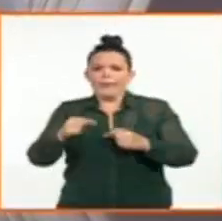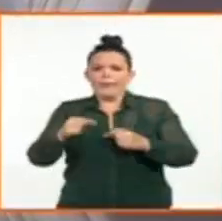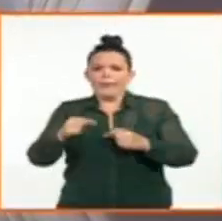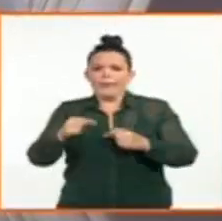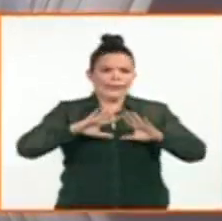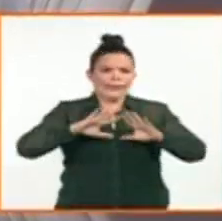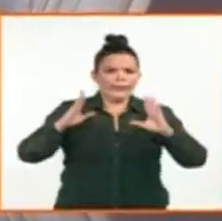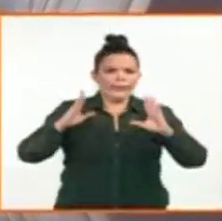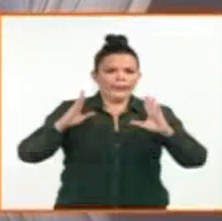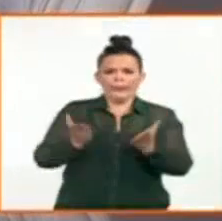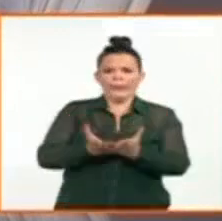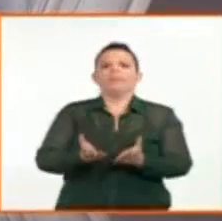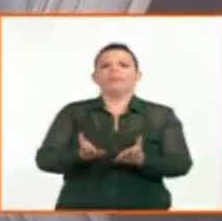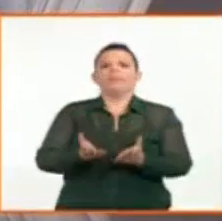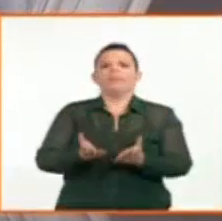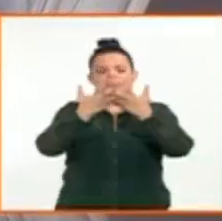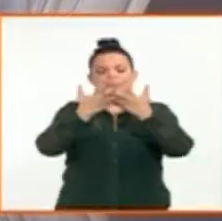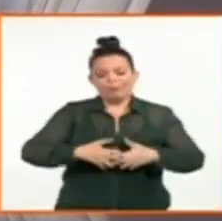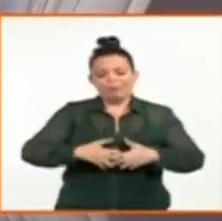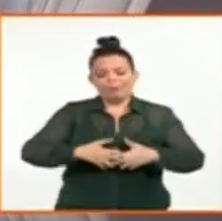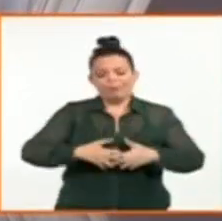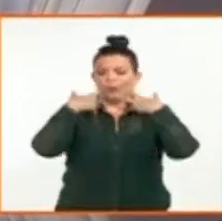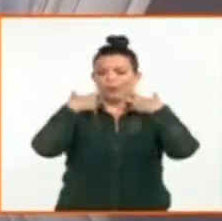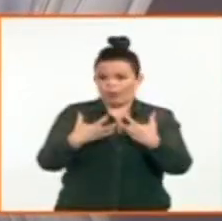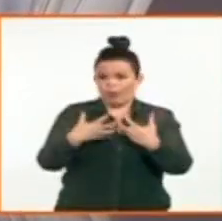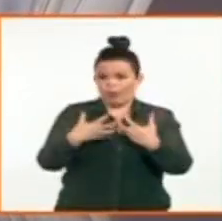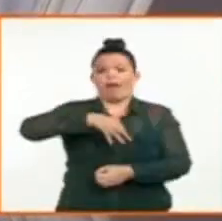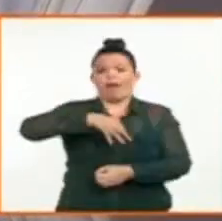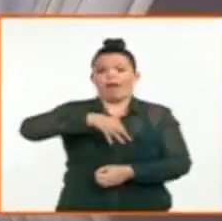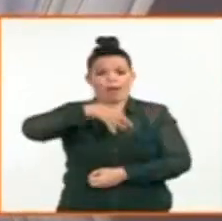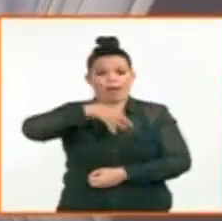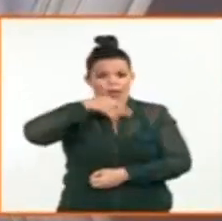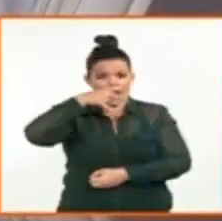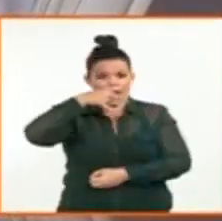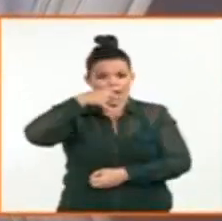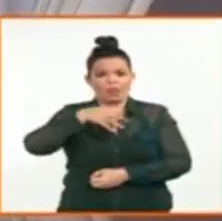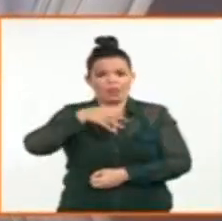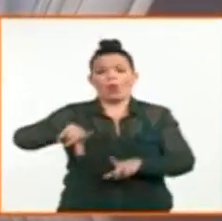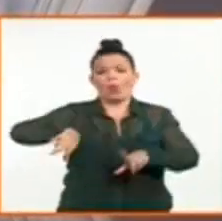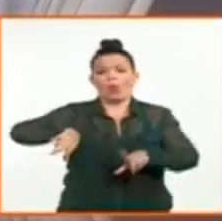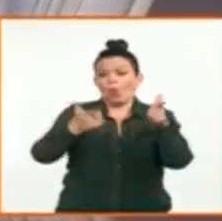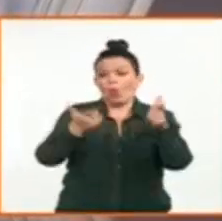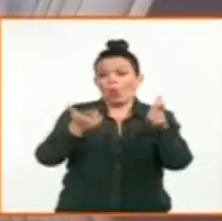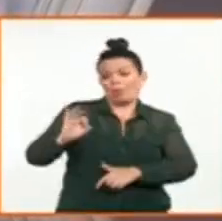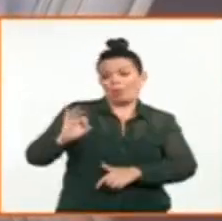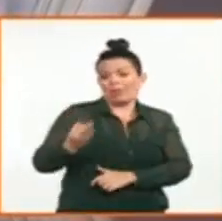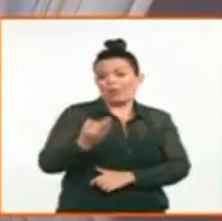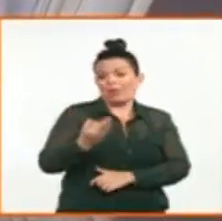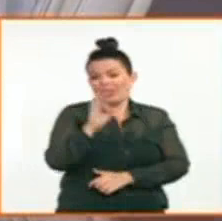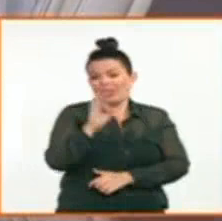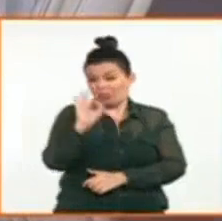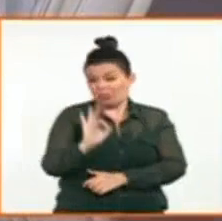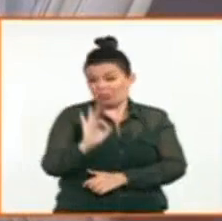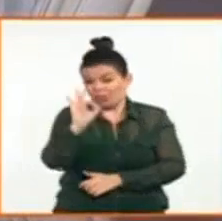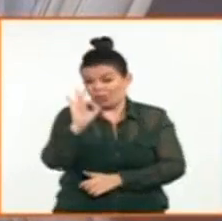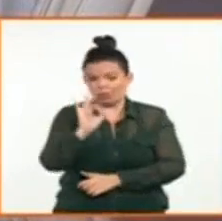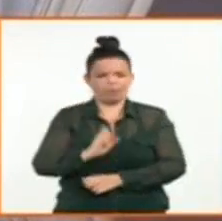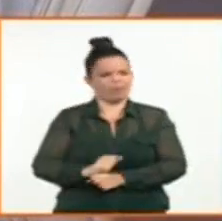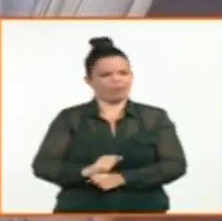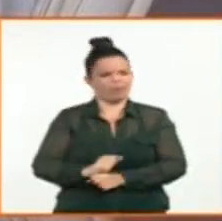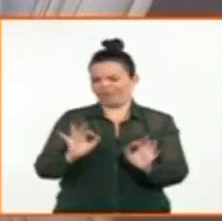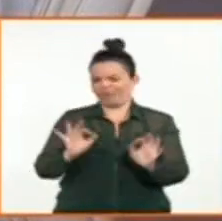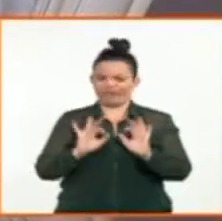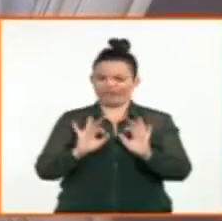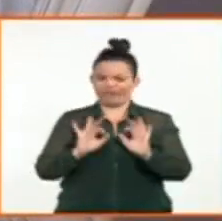a casi todas las producciones fundamentales. Hay que decir que no se alcanzaron los niveles previstos totales que estaban previstos en el año 2021. Es una realidad. No obstante,